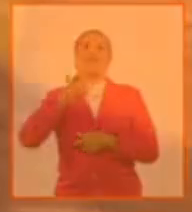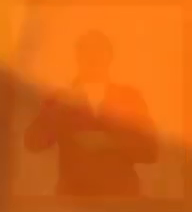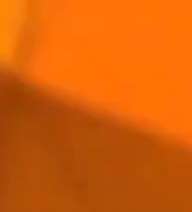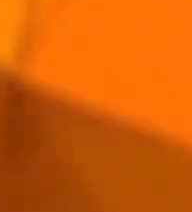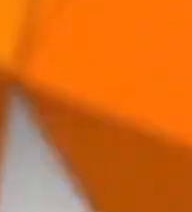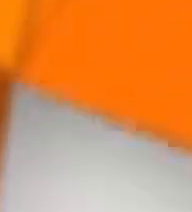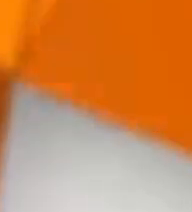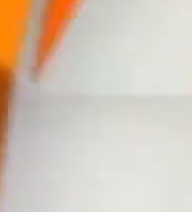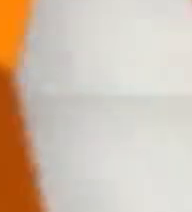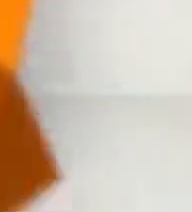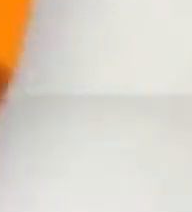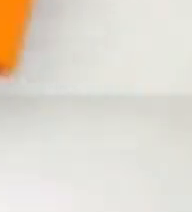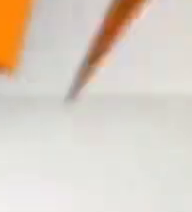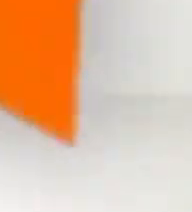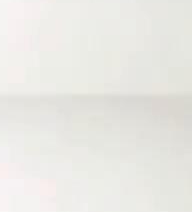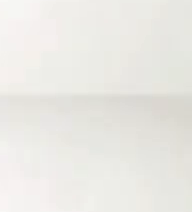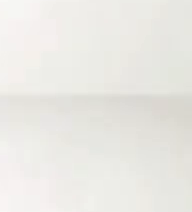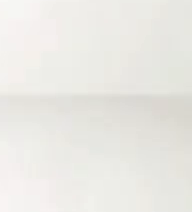FEU.